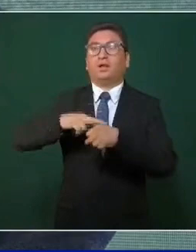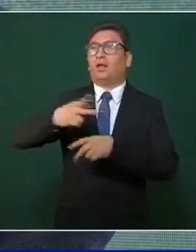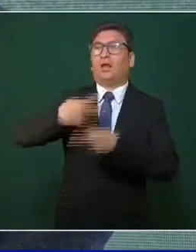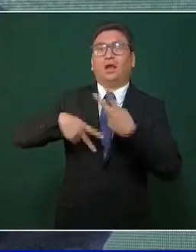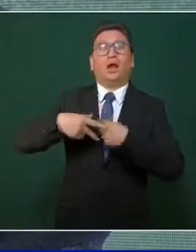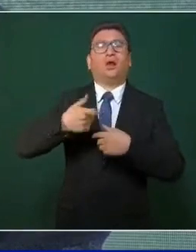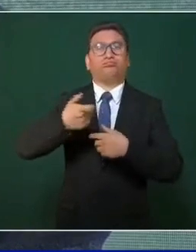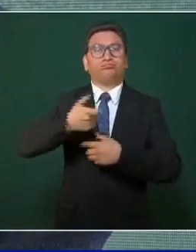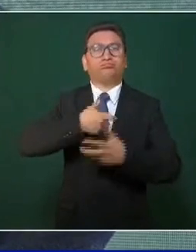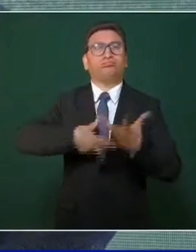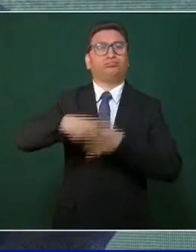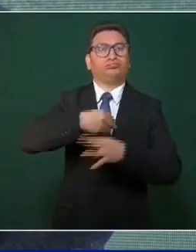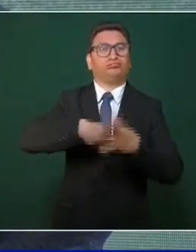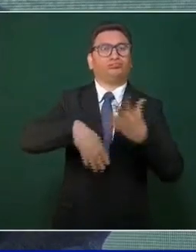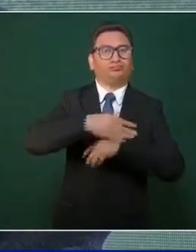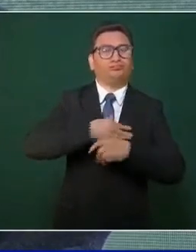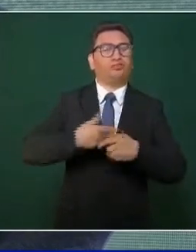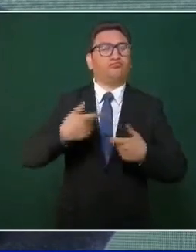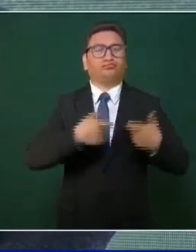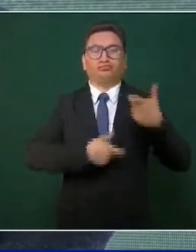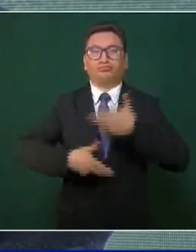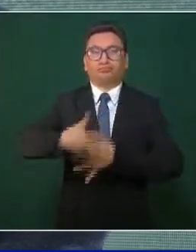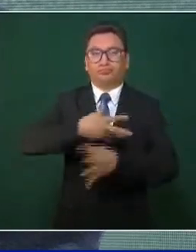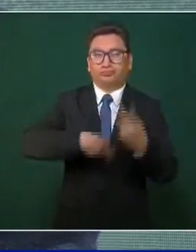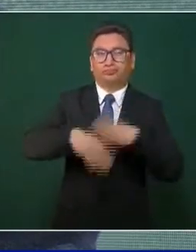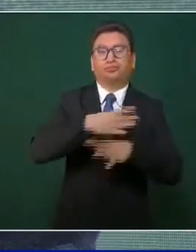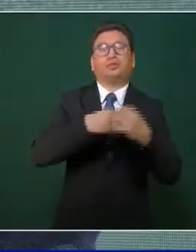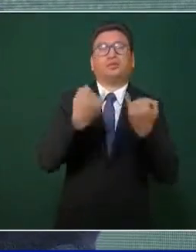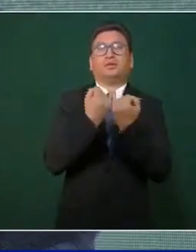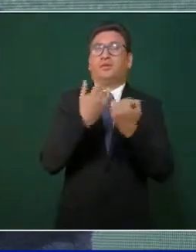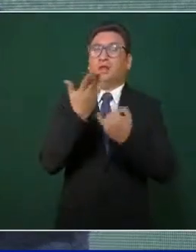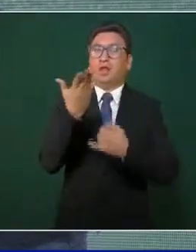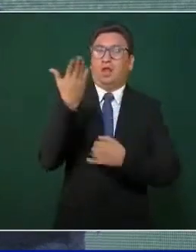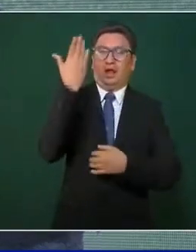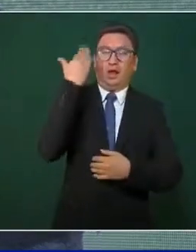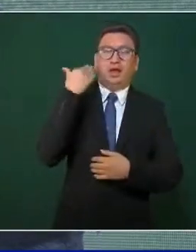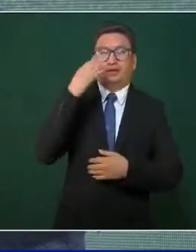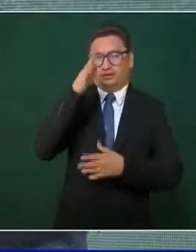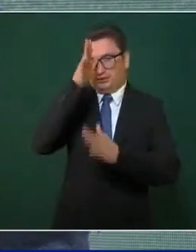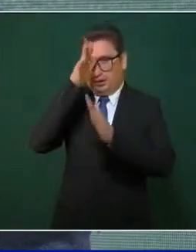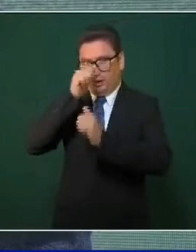llegando inversionistas, el tratado fue algo